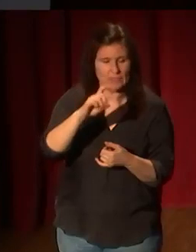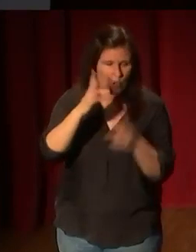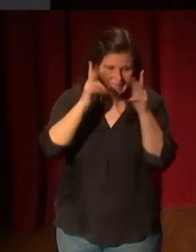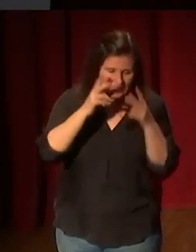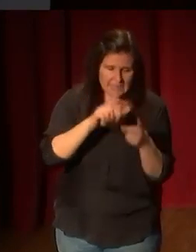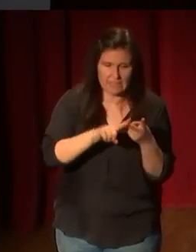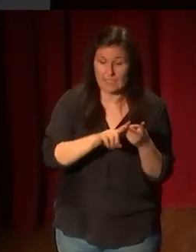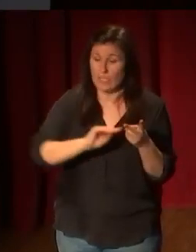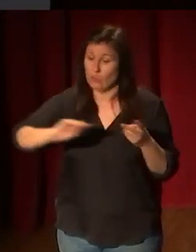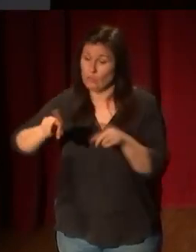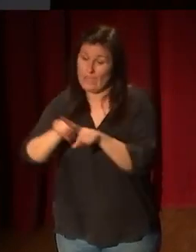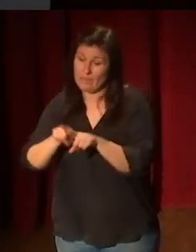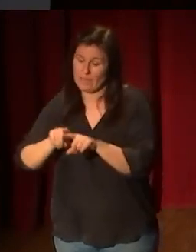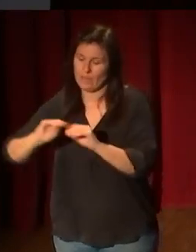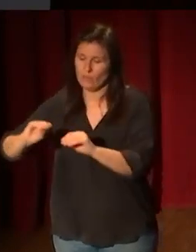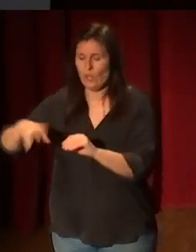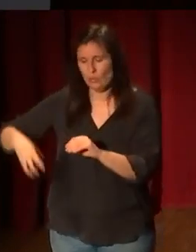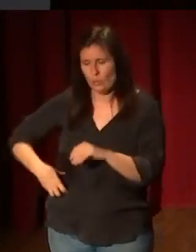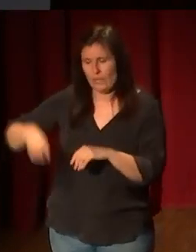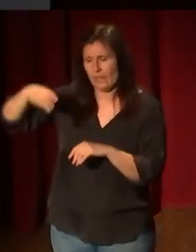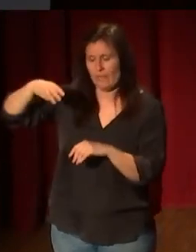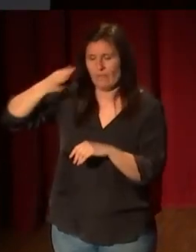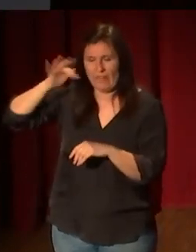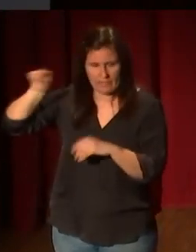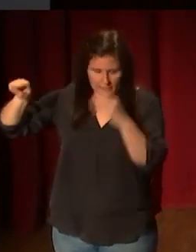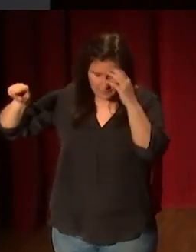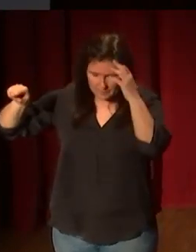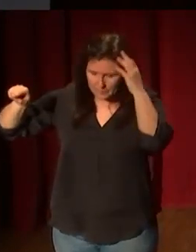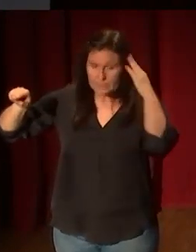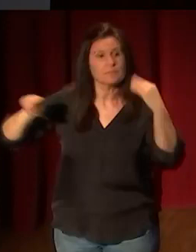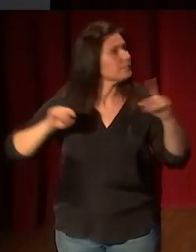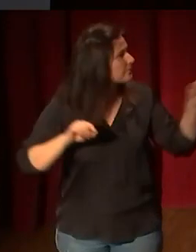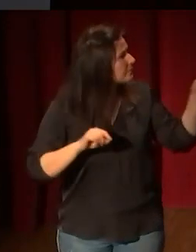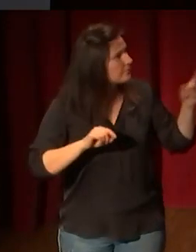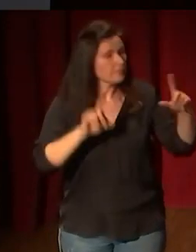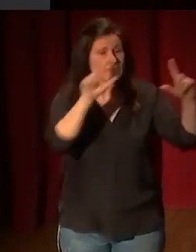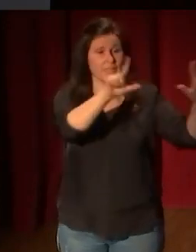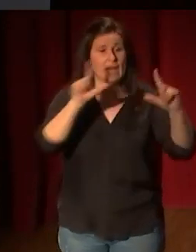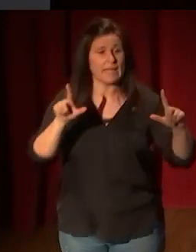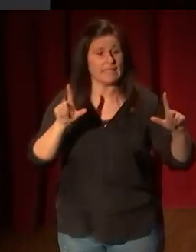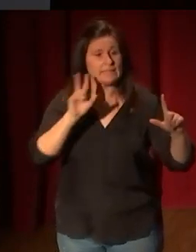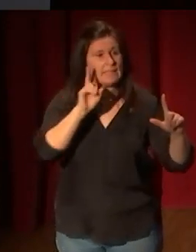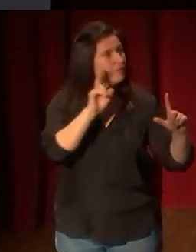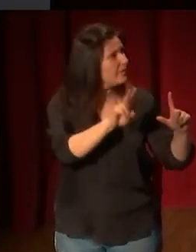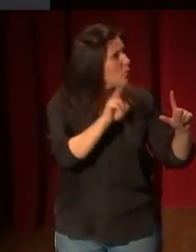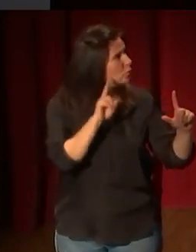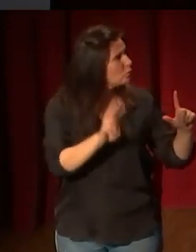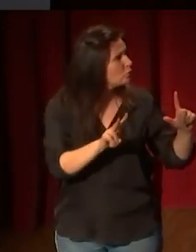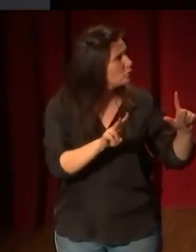su hermana con el duque de montpensier en estas imágenes que vemos algunos